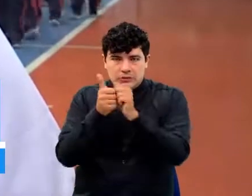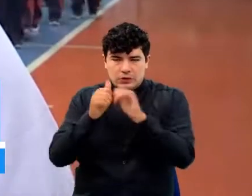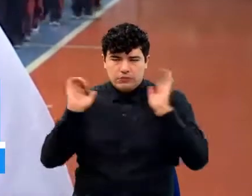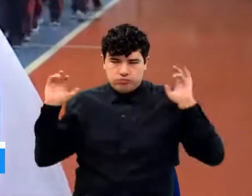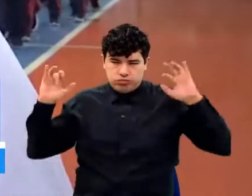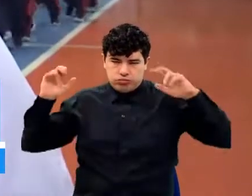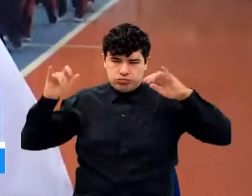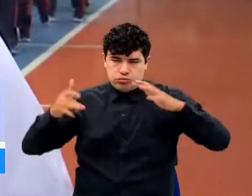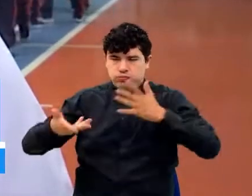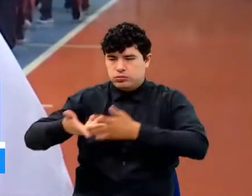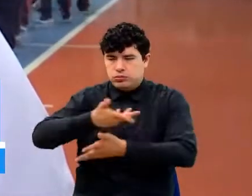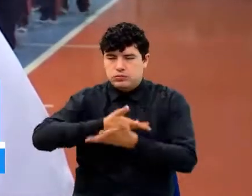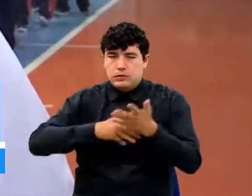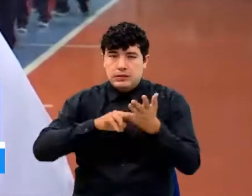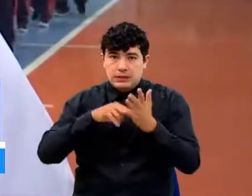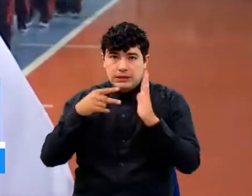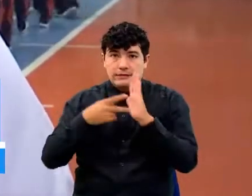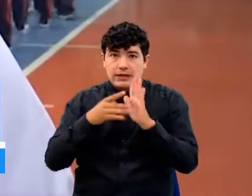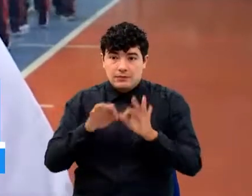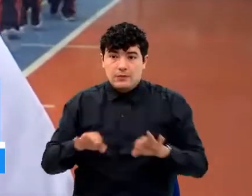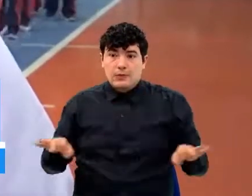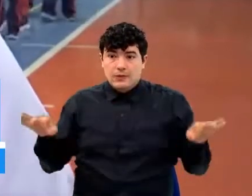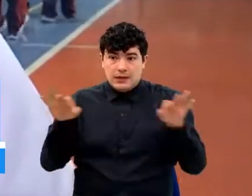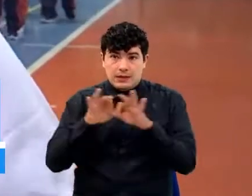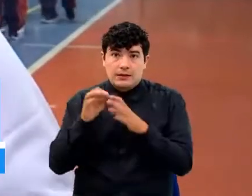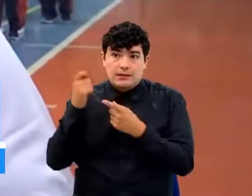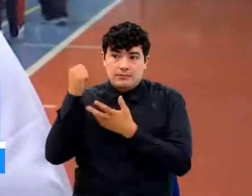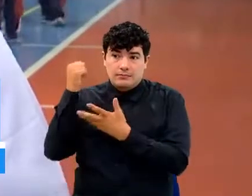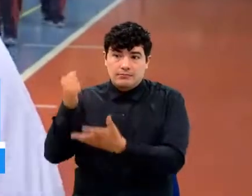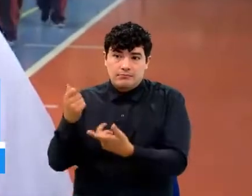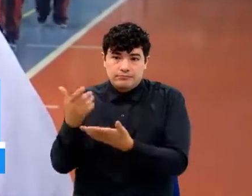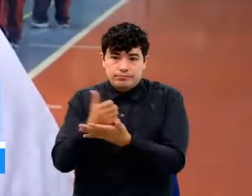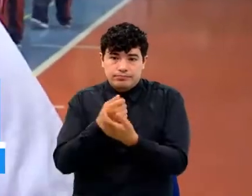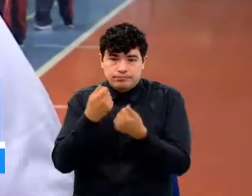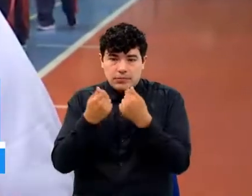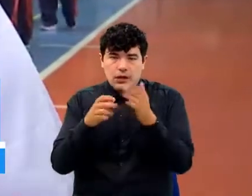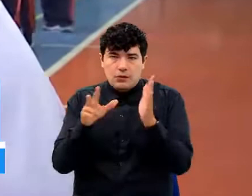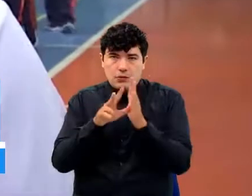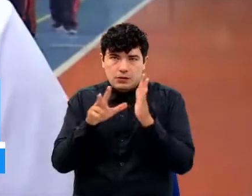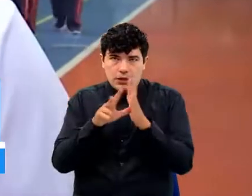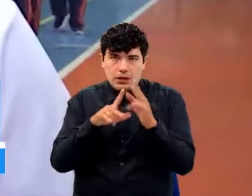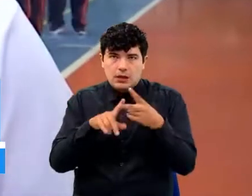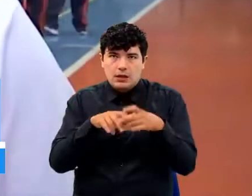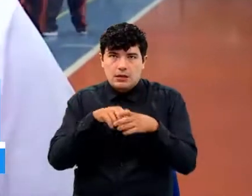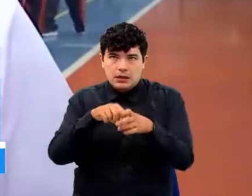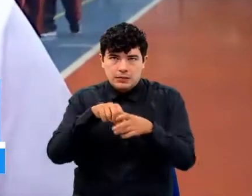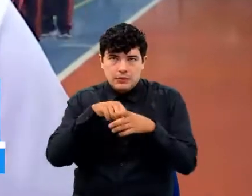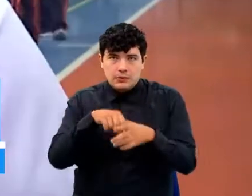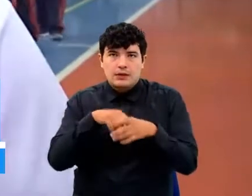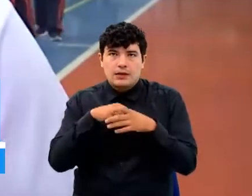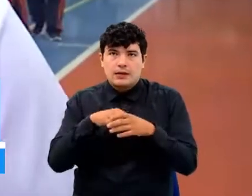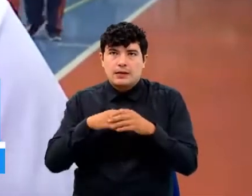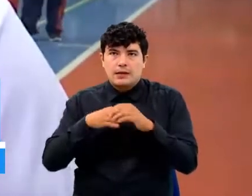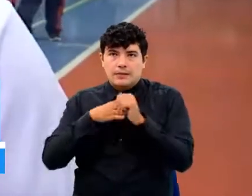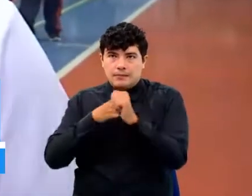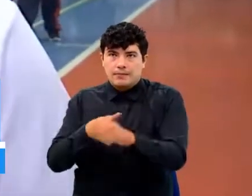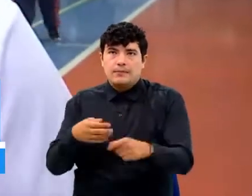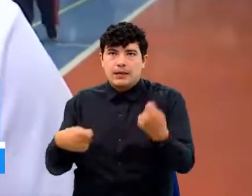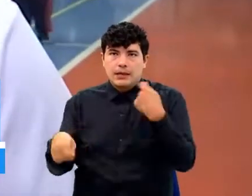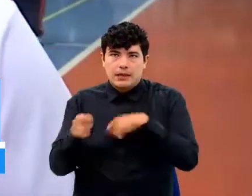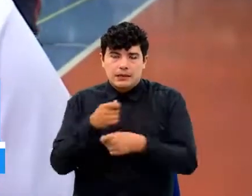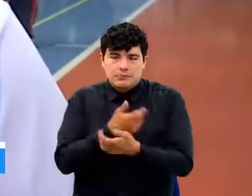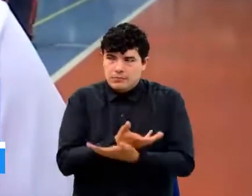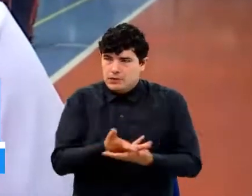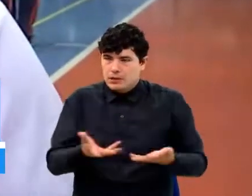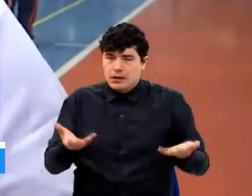indudablemente implica pues generación de recursos, hotelería, transporte, mercadeo, comercialización.